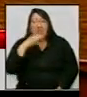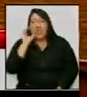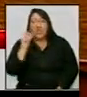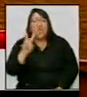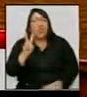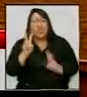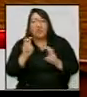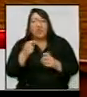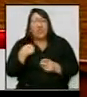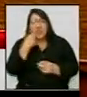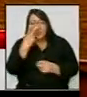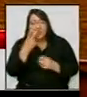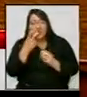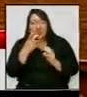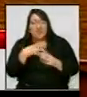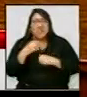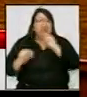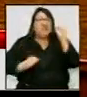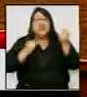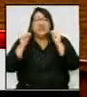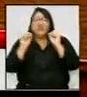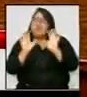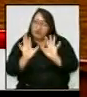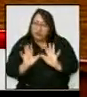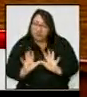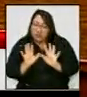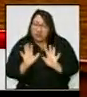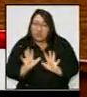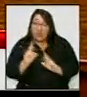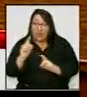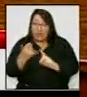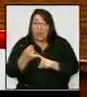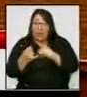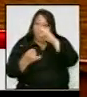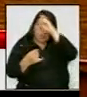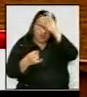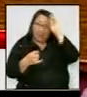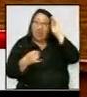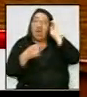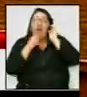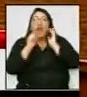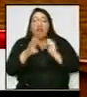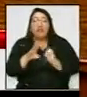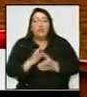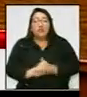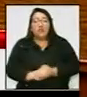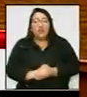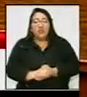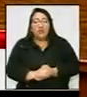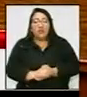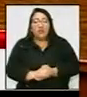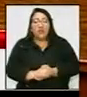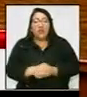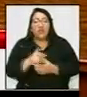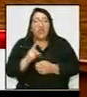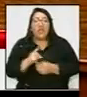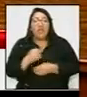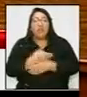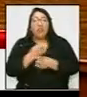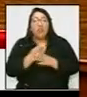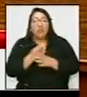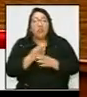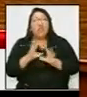aquí que debemos verlos sin apasionamiento. El primero que ha sido mencionado, de la conformación